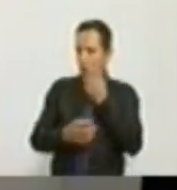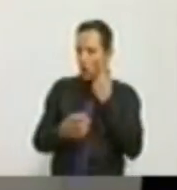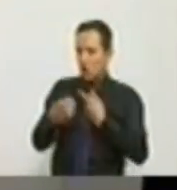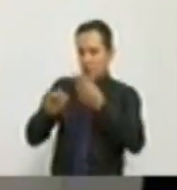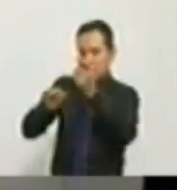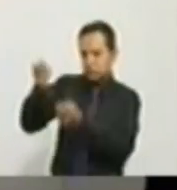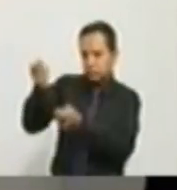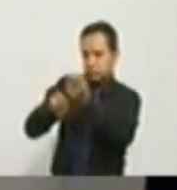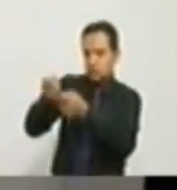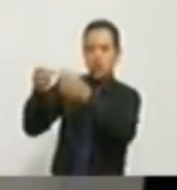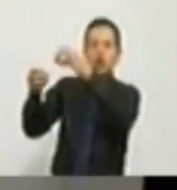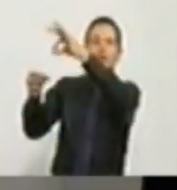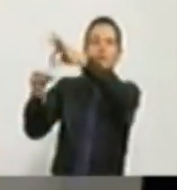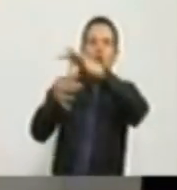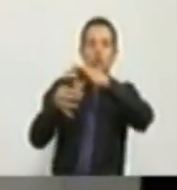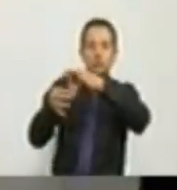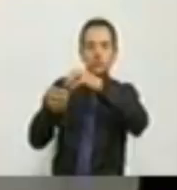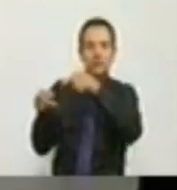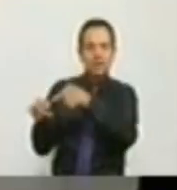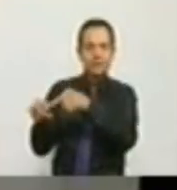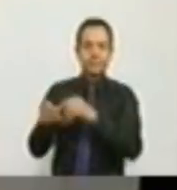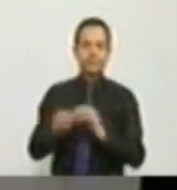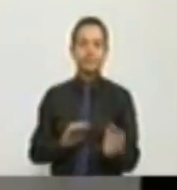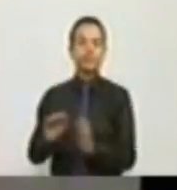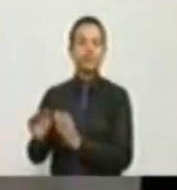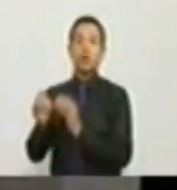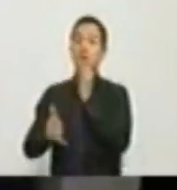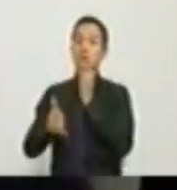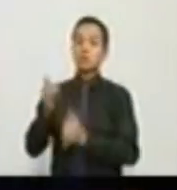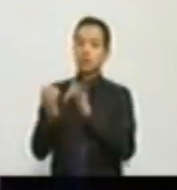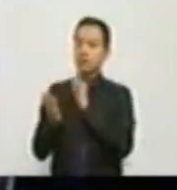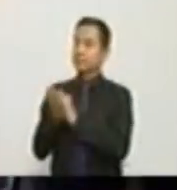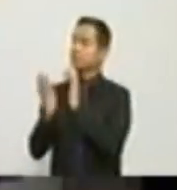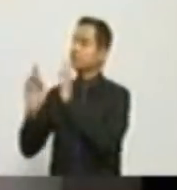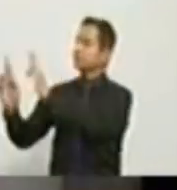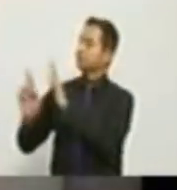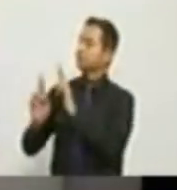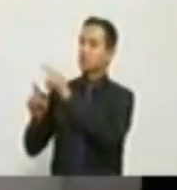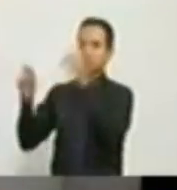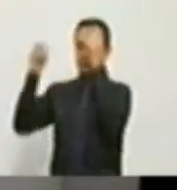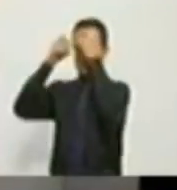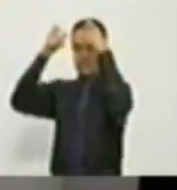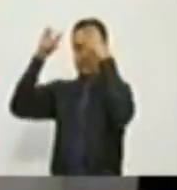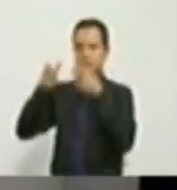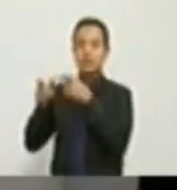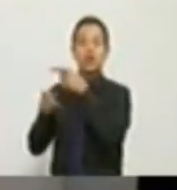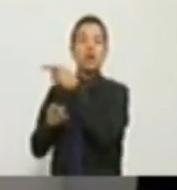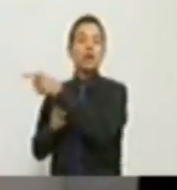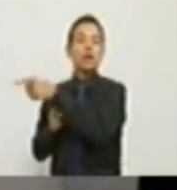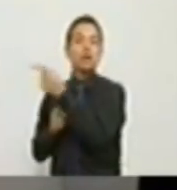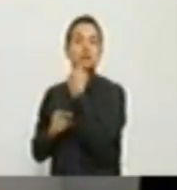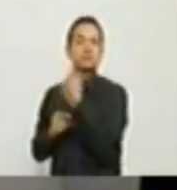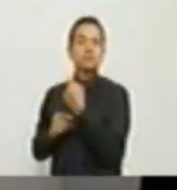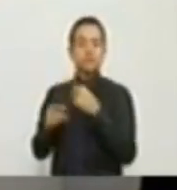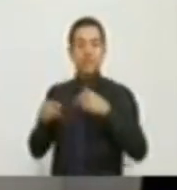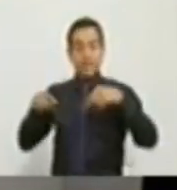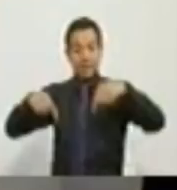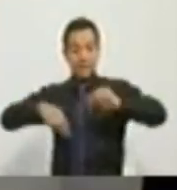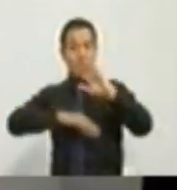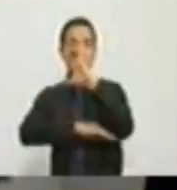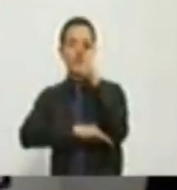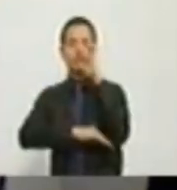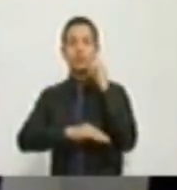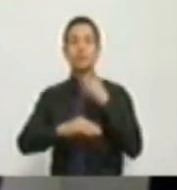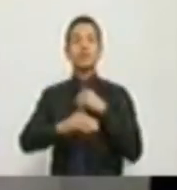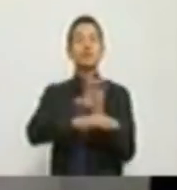Y por último, lo que dijo el fallo del Consejo de Estado, que en Colombia hay un software público y que en Colombia